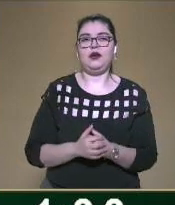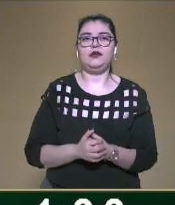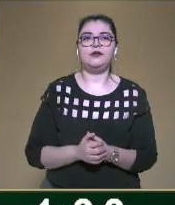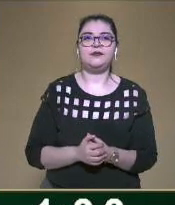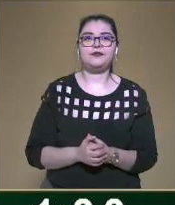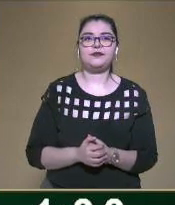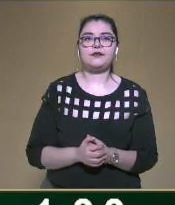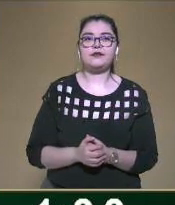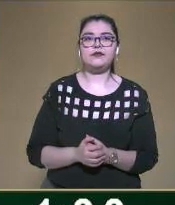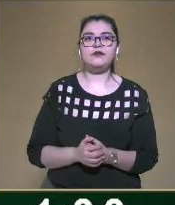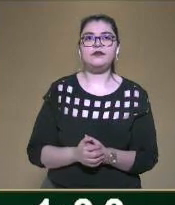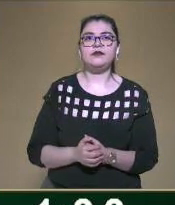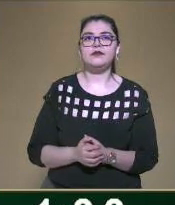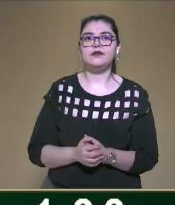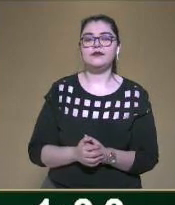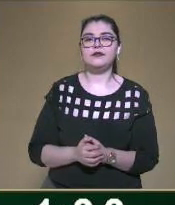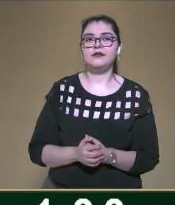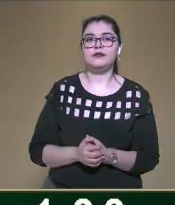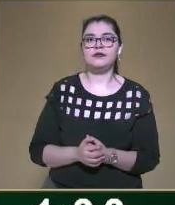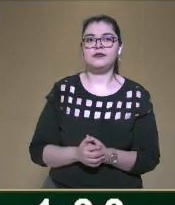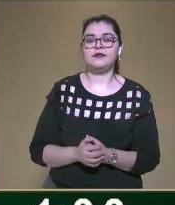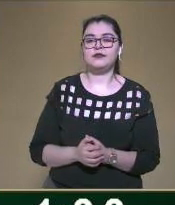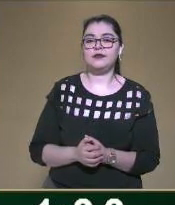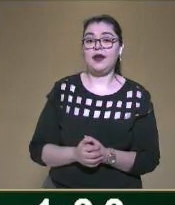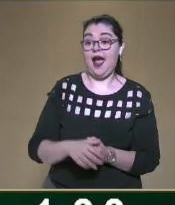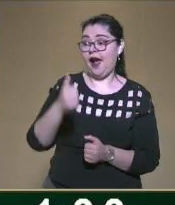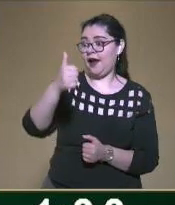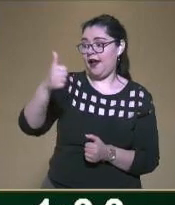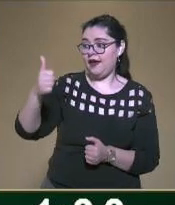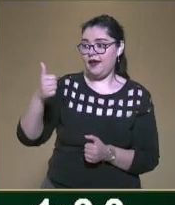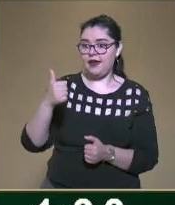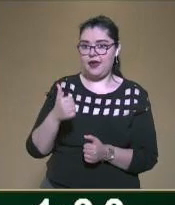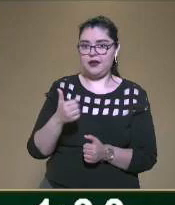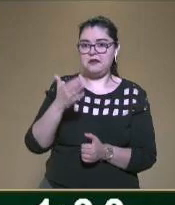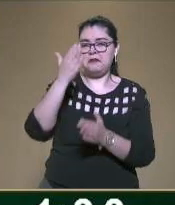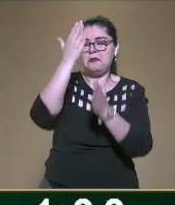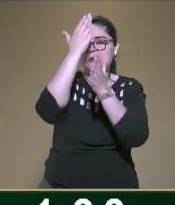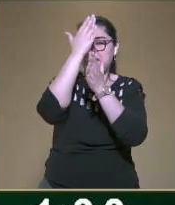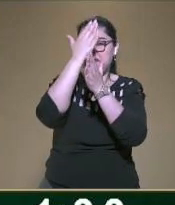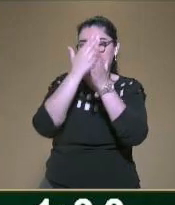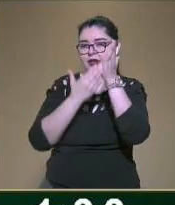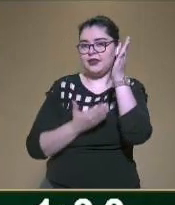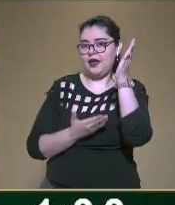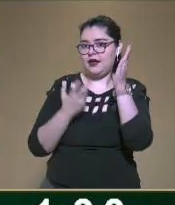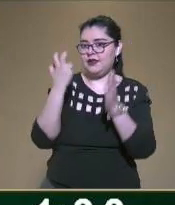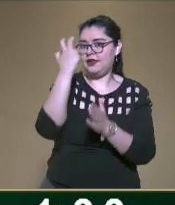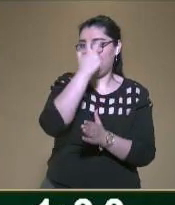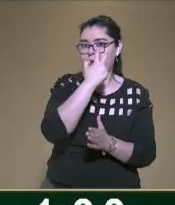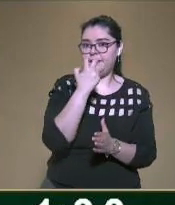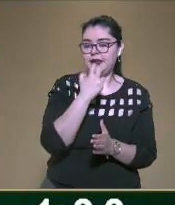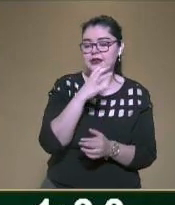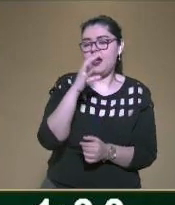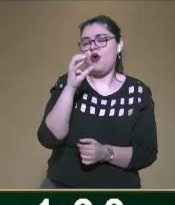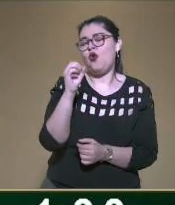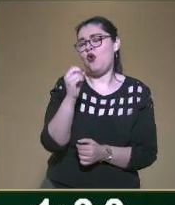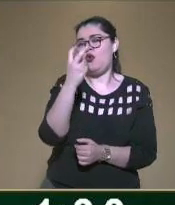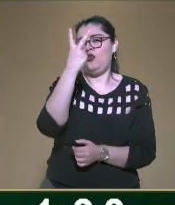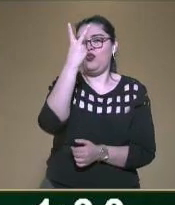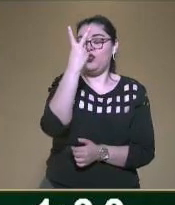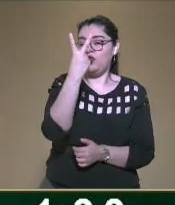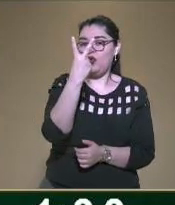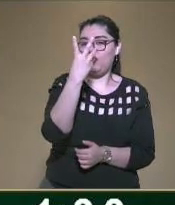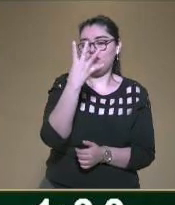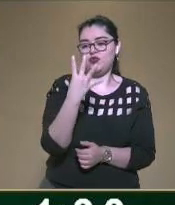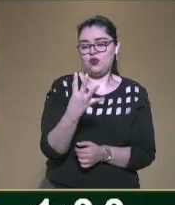cuarta persona. Por lo tanto, a cada quien le tocó dos cuartos. ¿Por qué dos cuartos igual a un medio? Porque es